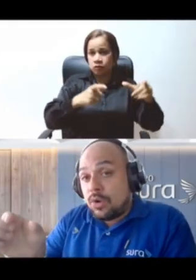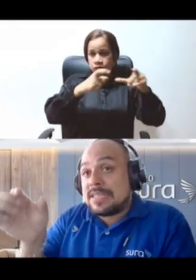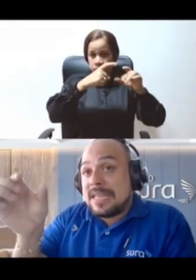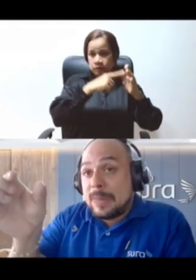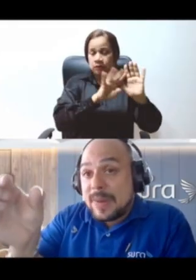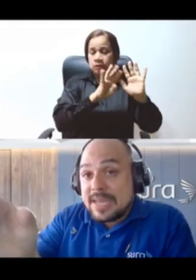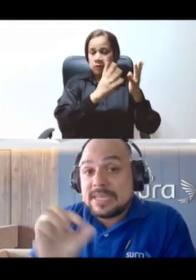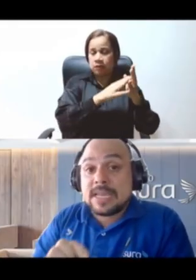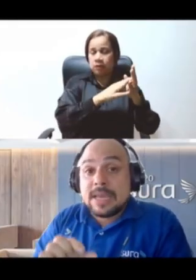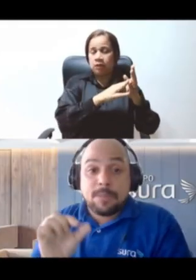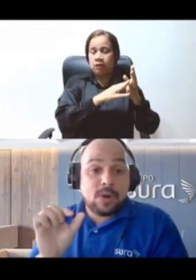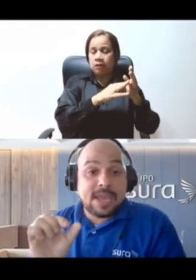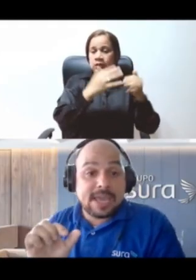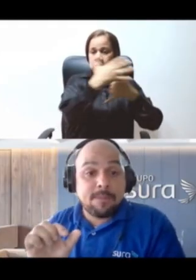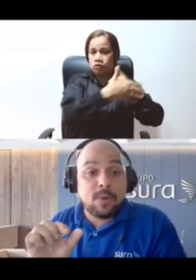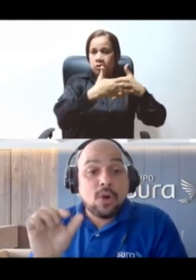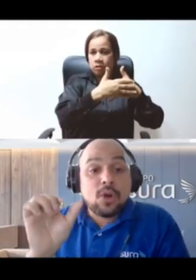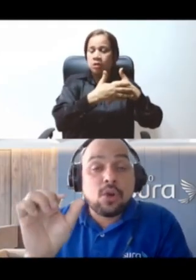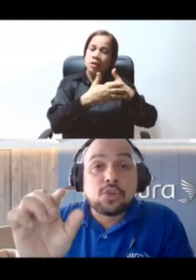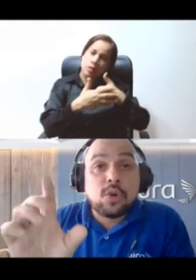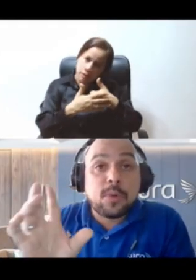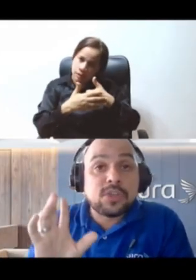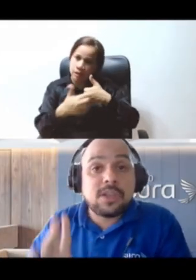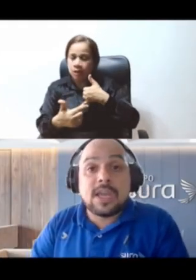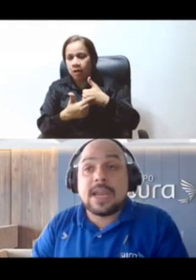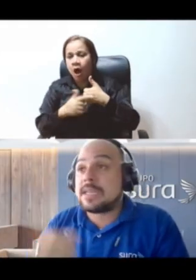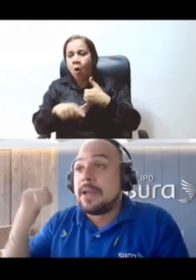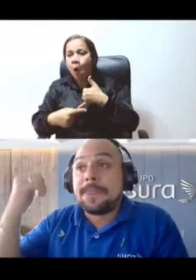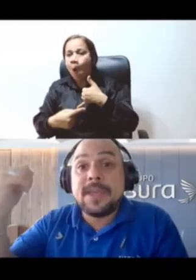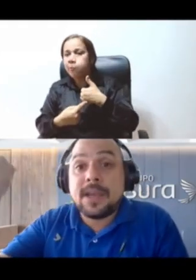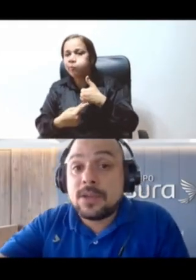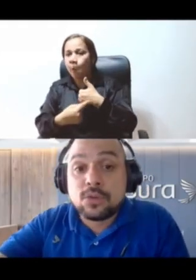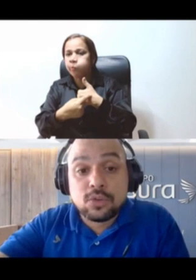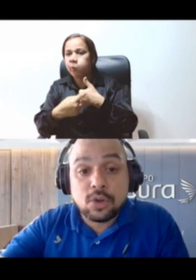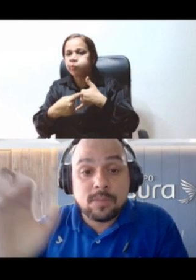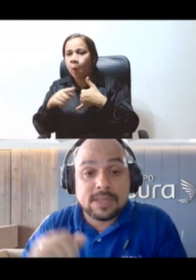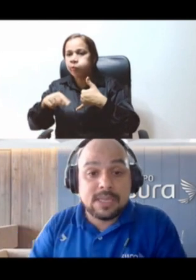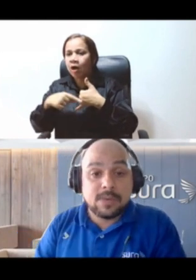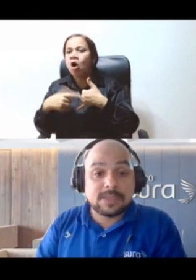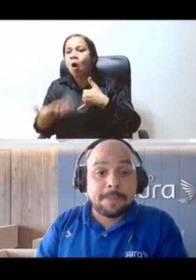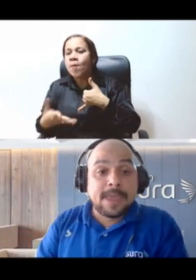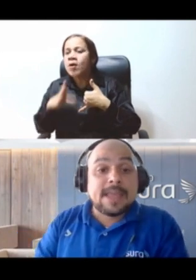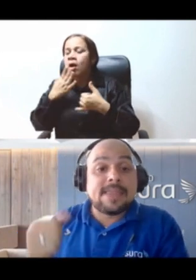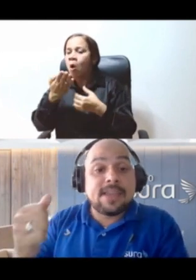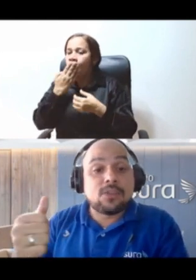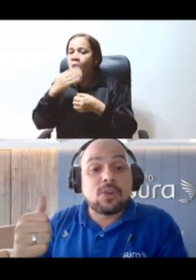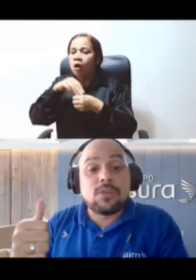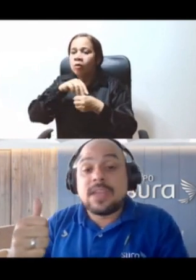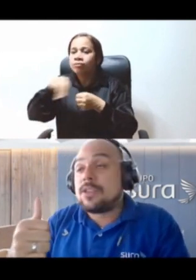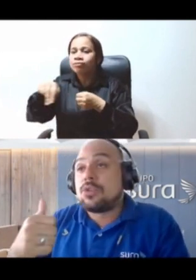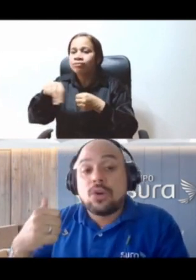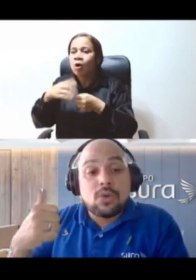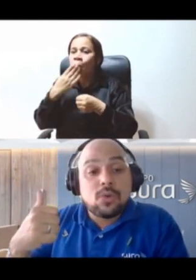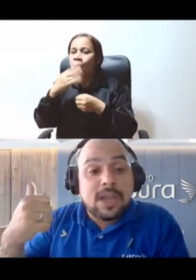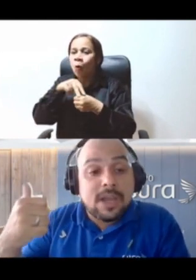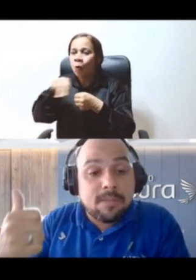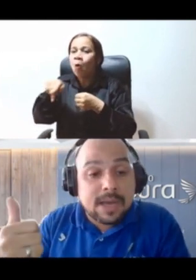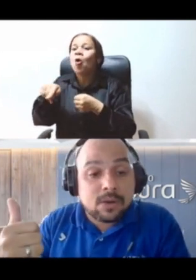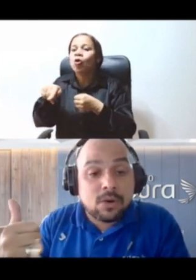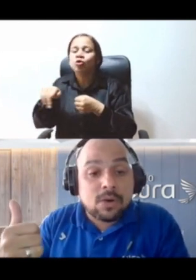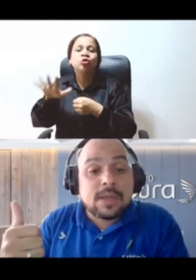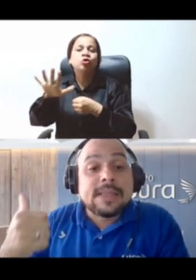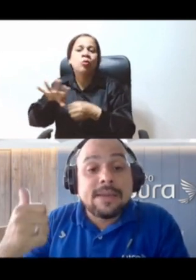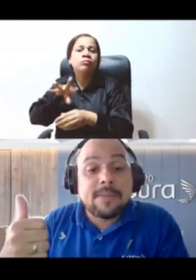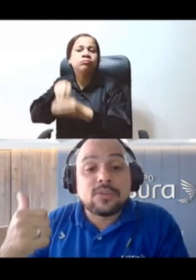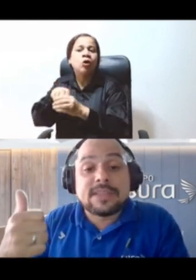ciertos sectores del país. Por ejemplo, los grupos indígenas tienen sus normativas. Dentro de todo